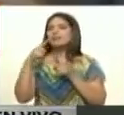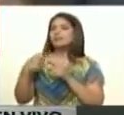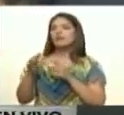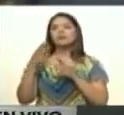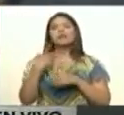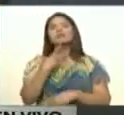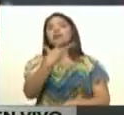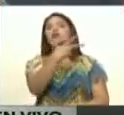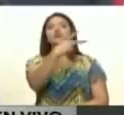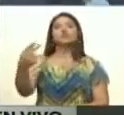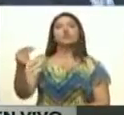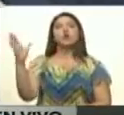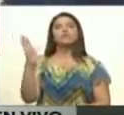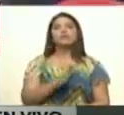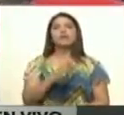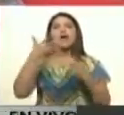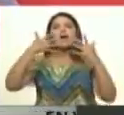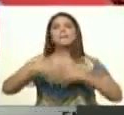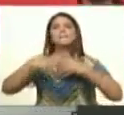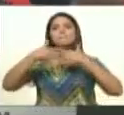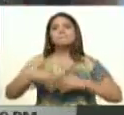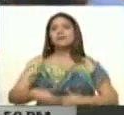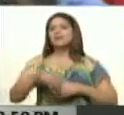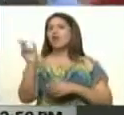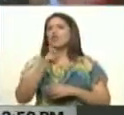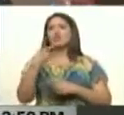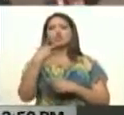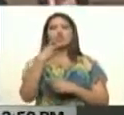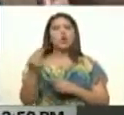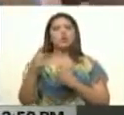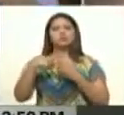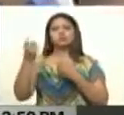no pasarán. Corpoelec no se divide.